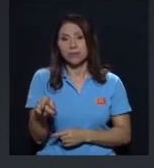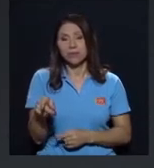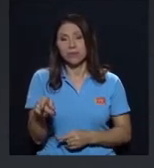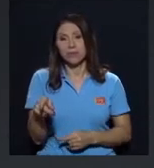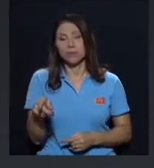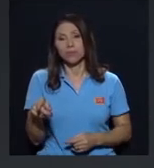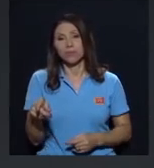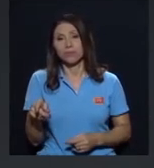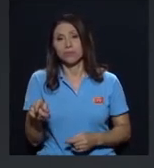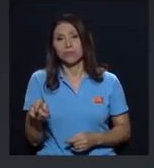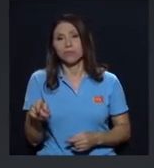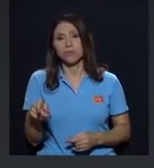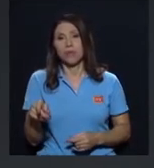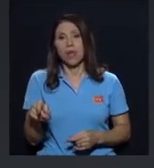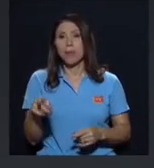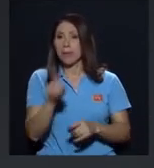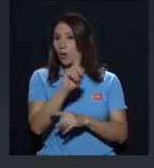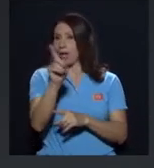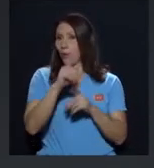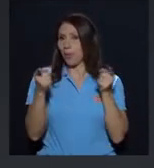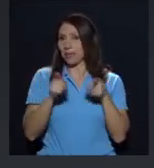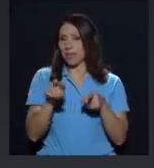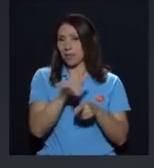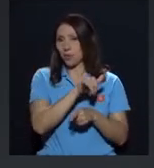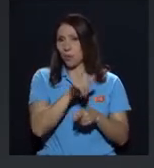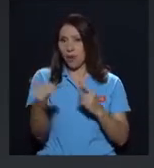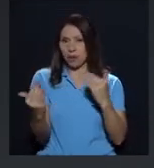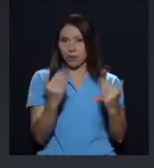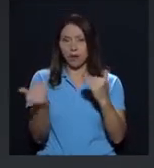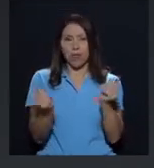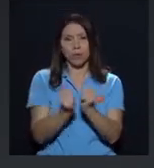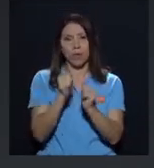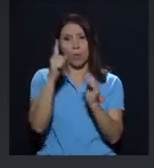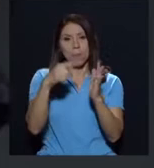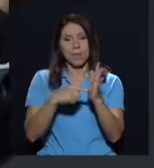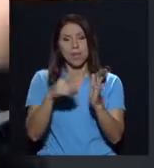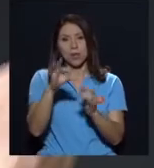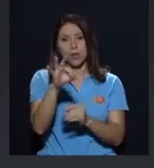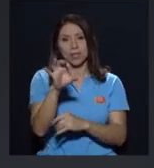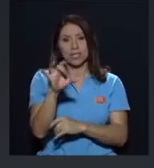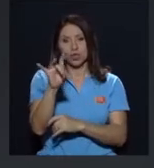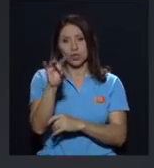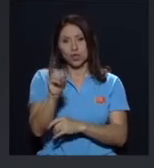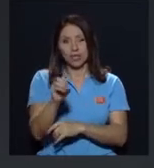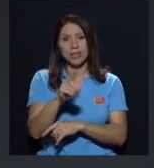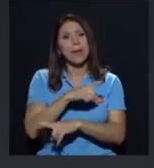de 1980 ya hay ciertas